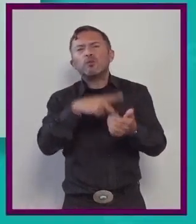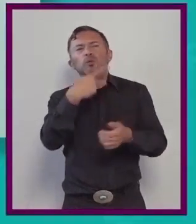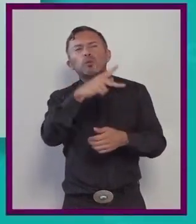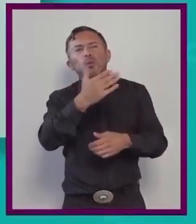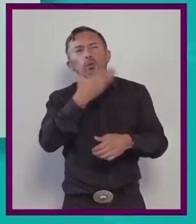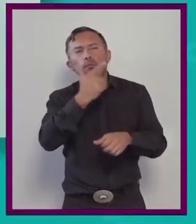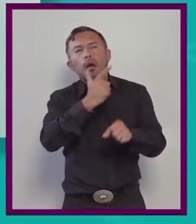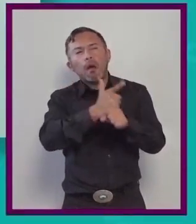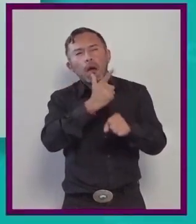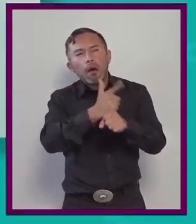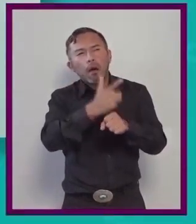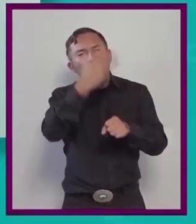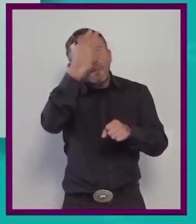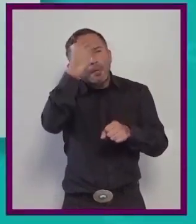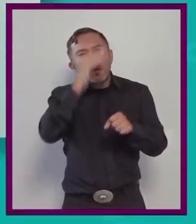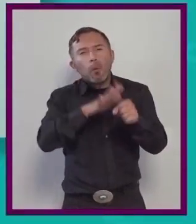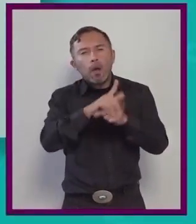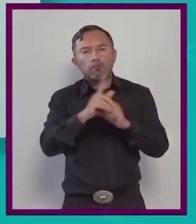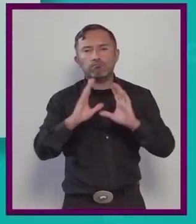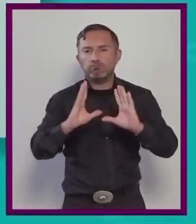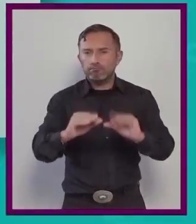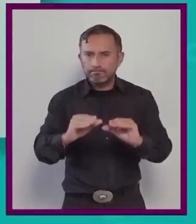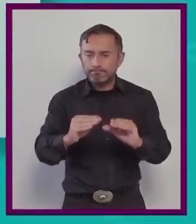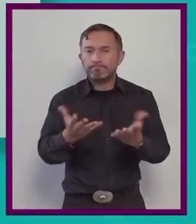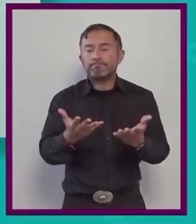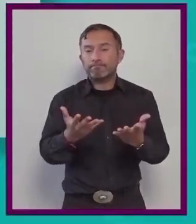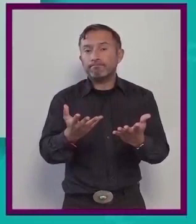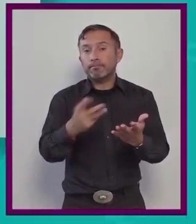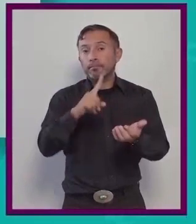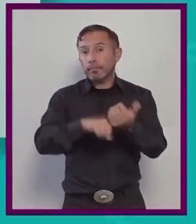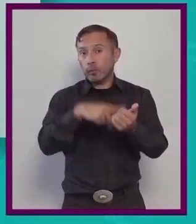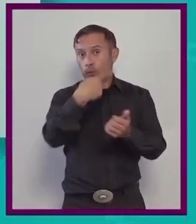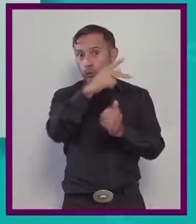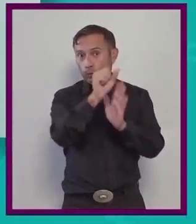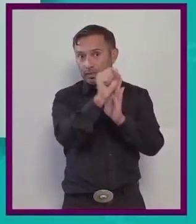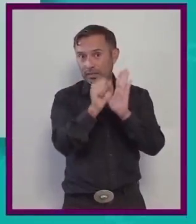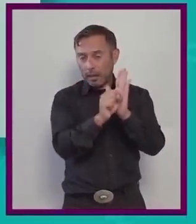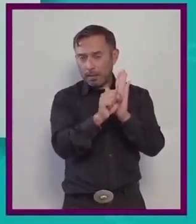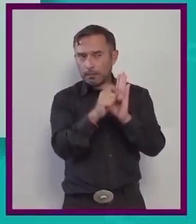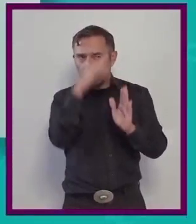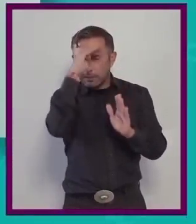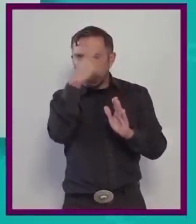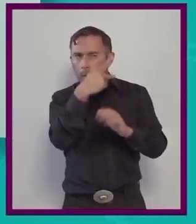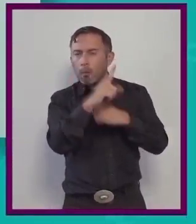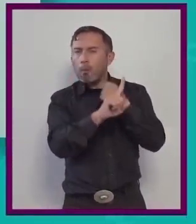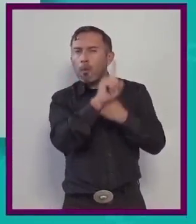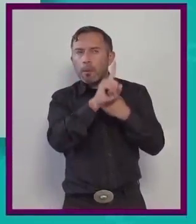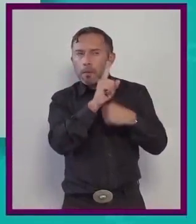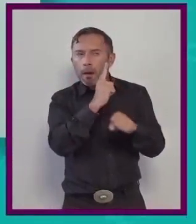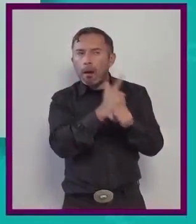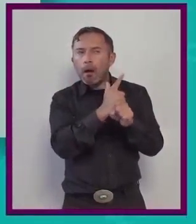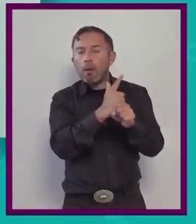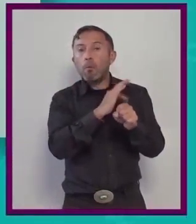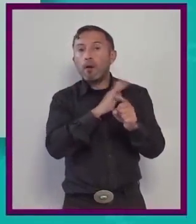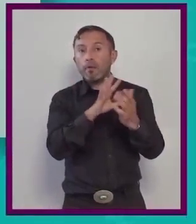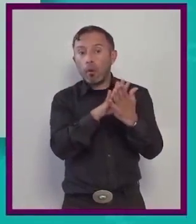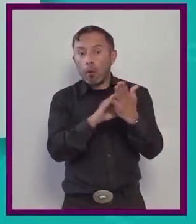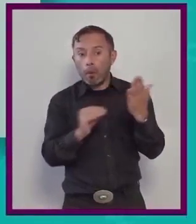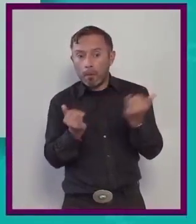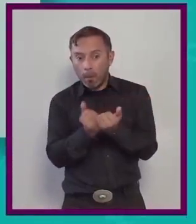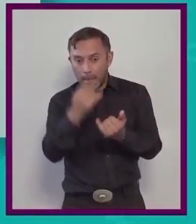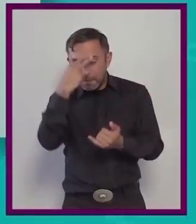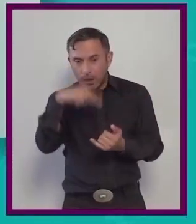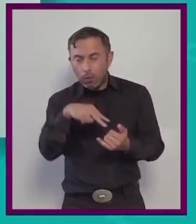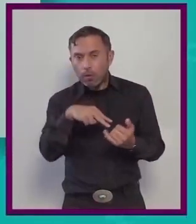sus enseñanzas, donde creían que dentro de sus sistemas se encontraban los problemas para que nosotros